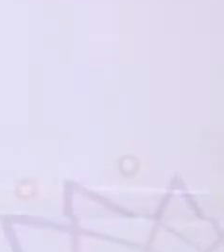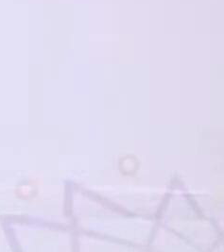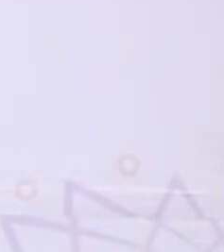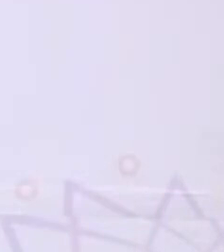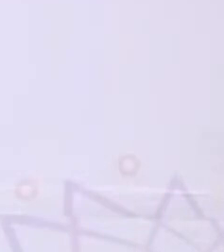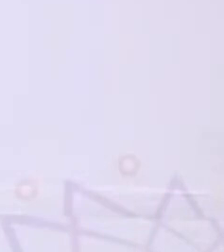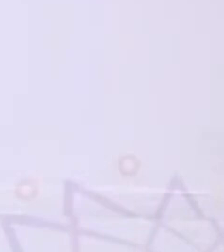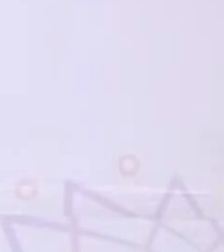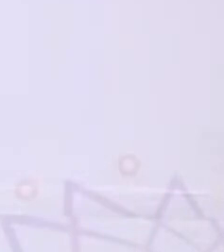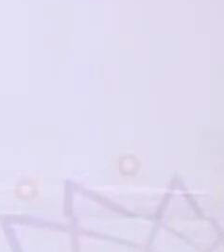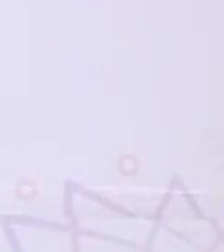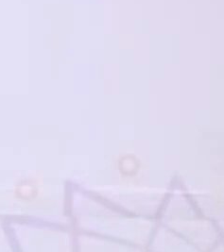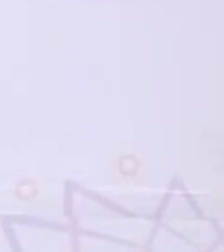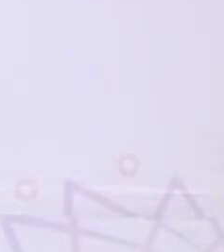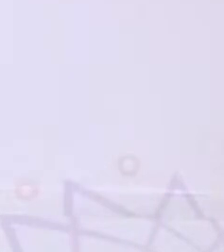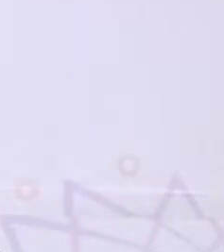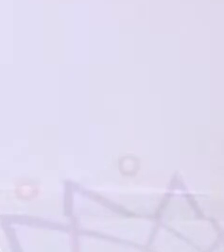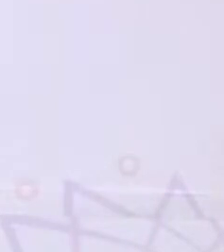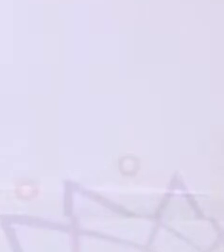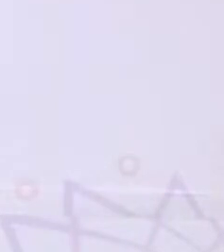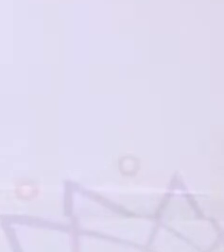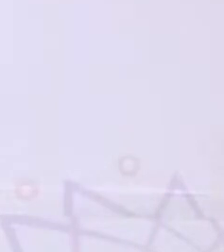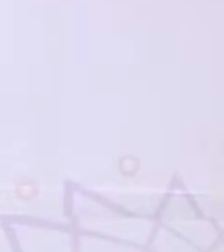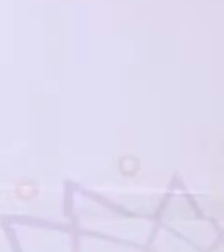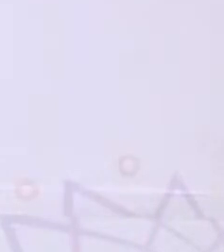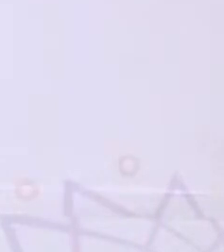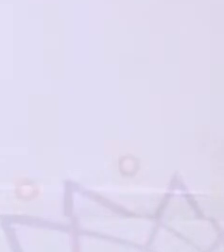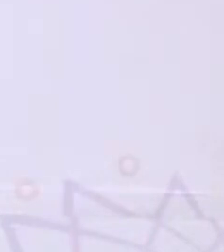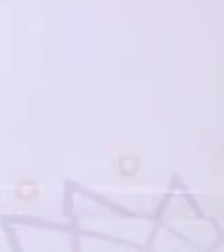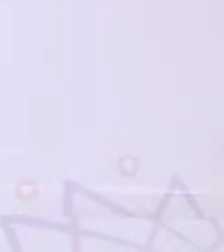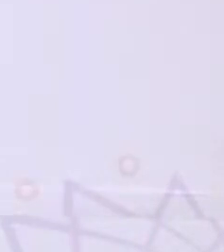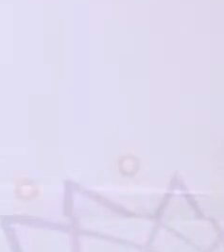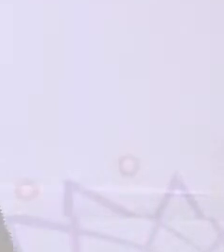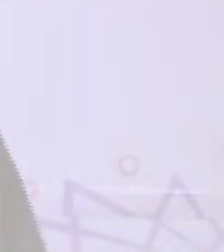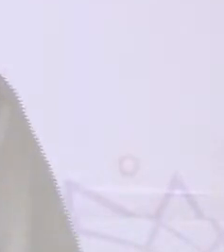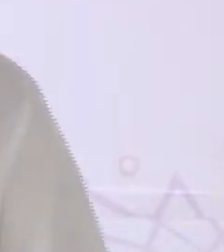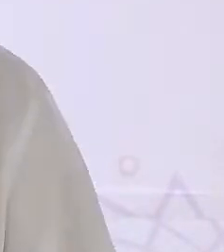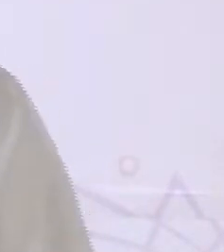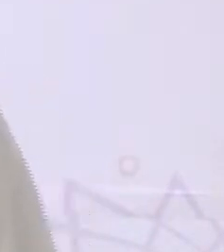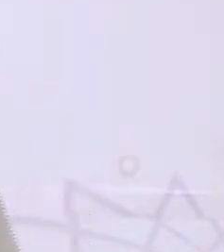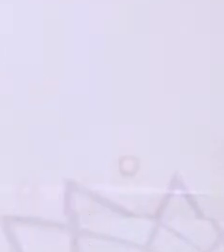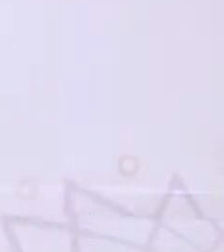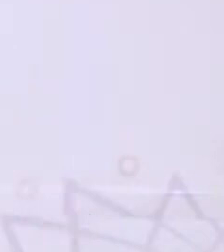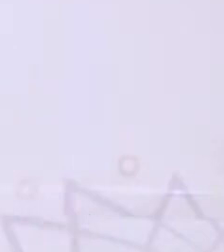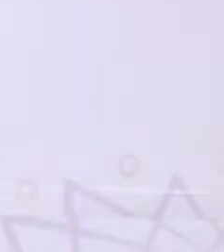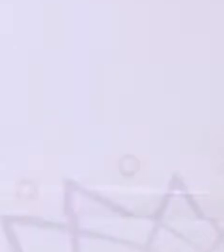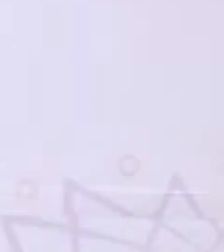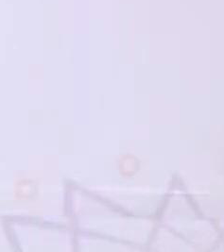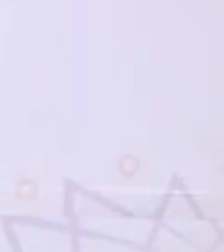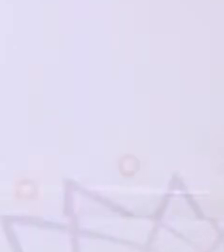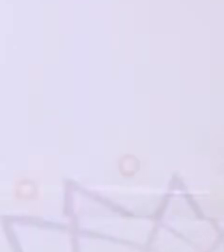Armadas, cuenta con más de 90,000 elementos